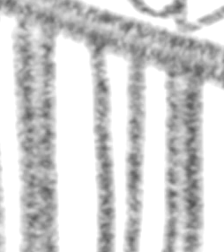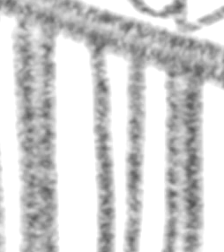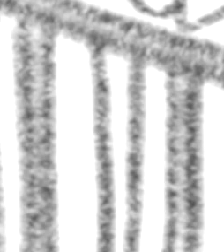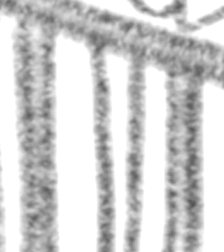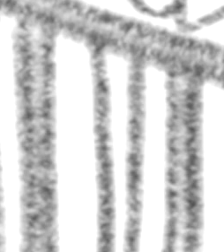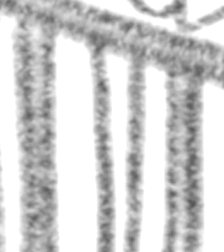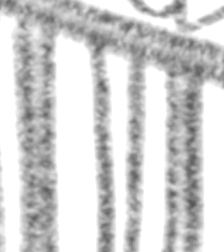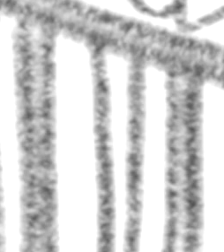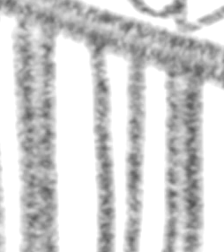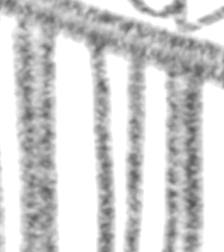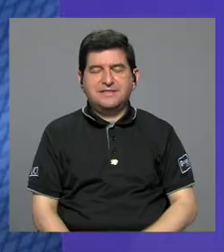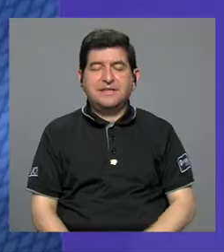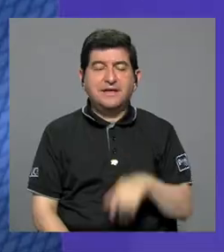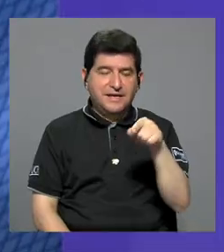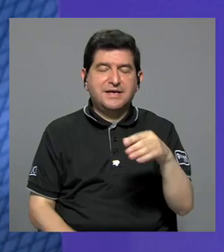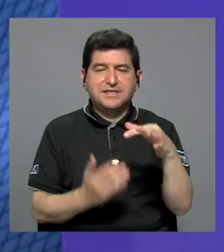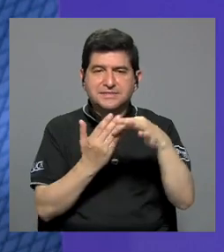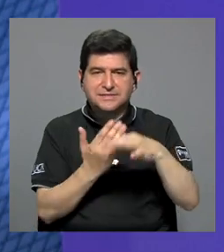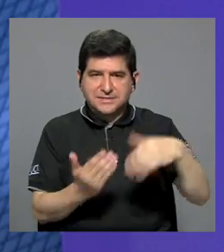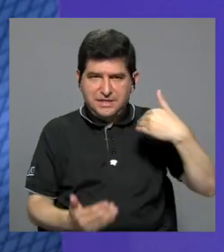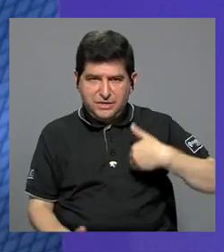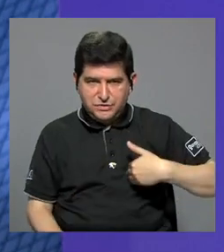rapidez, comprende.